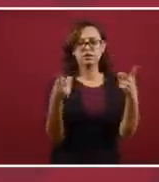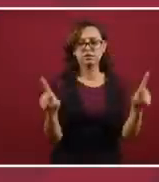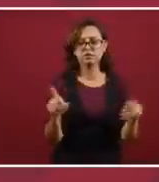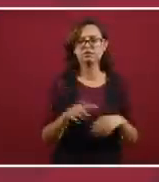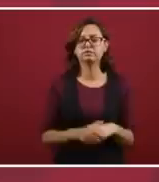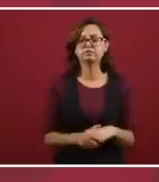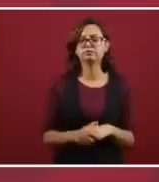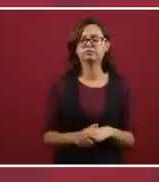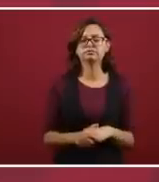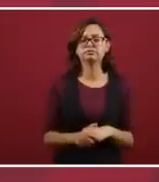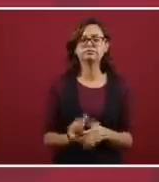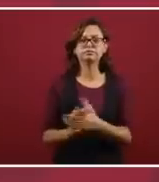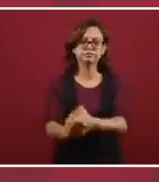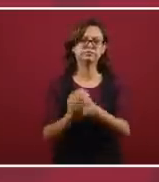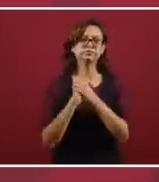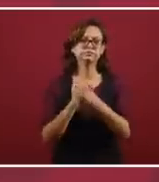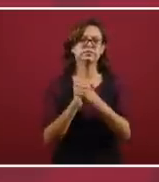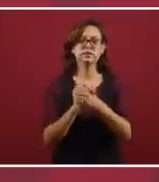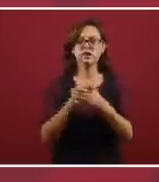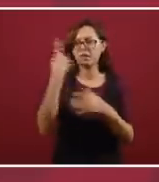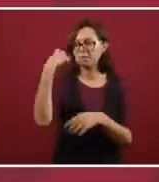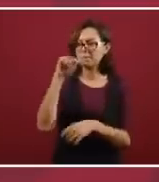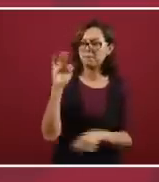las tandas para el bienestar,